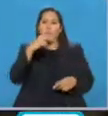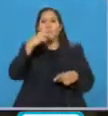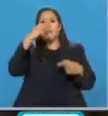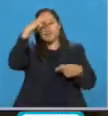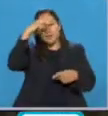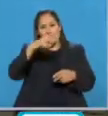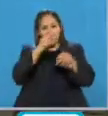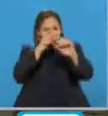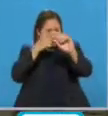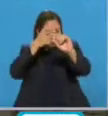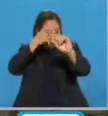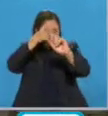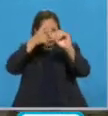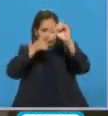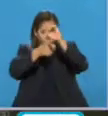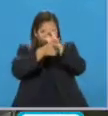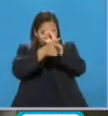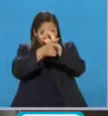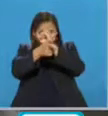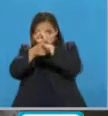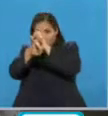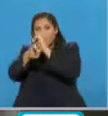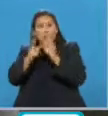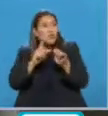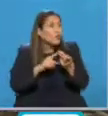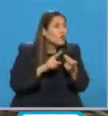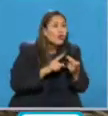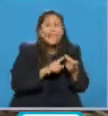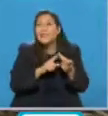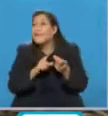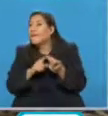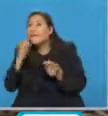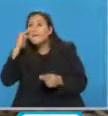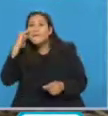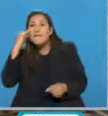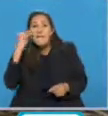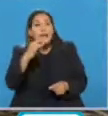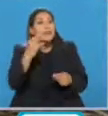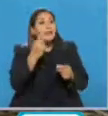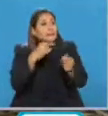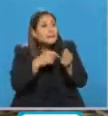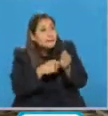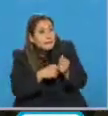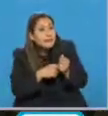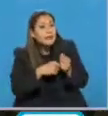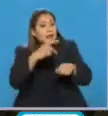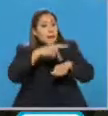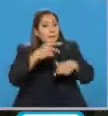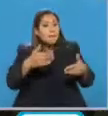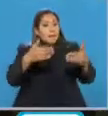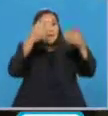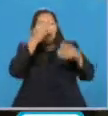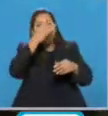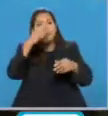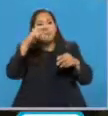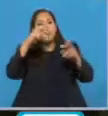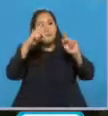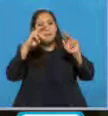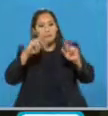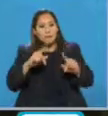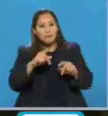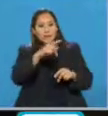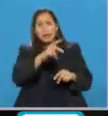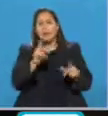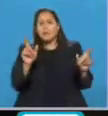no saben, ¿no?, en dónde está, y tienen que ocultarse en esa pared que está cayéndose a pedazos. Oye, yo vi el tráiler y el tráiler se ve